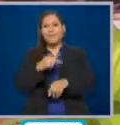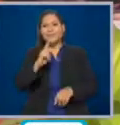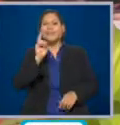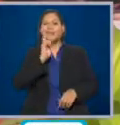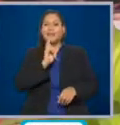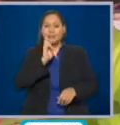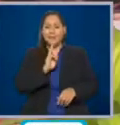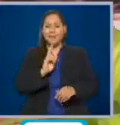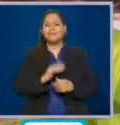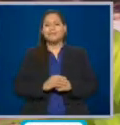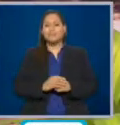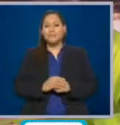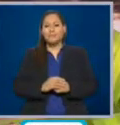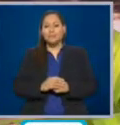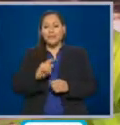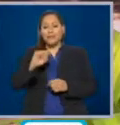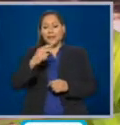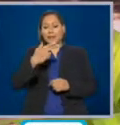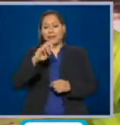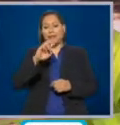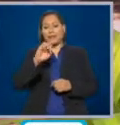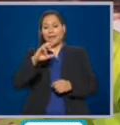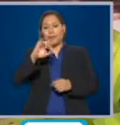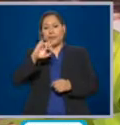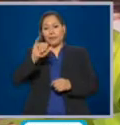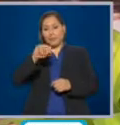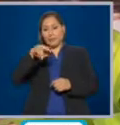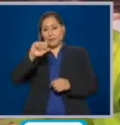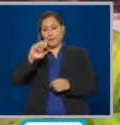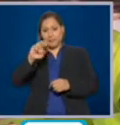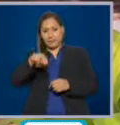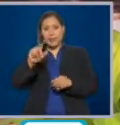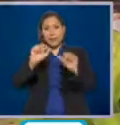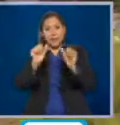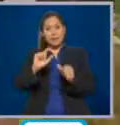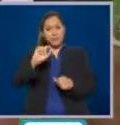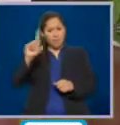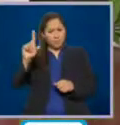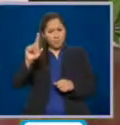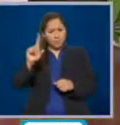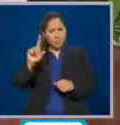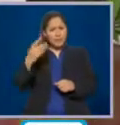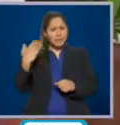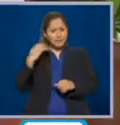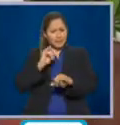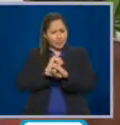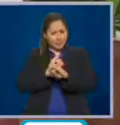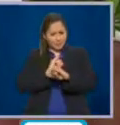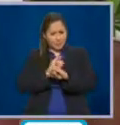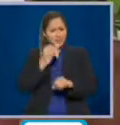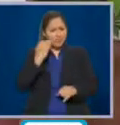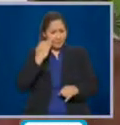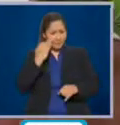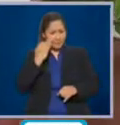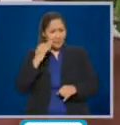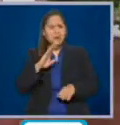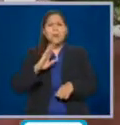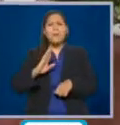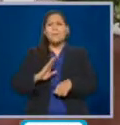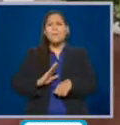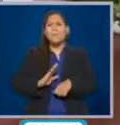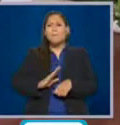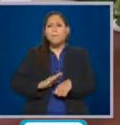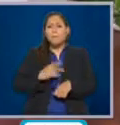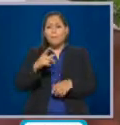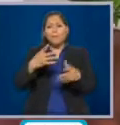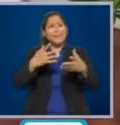háblanos acerca de Theo Hansen, un artista muy renombrado que últimamente en redes sociales, justamente por por